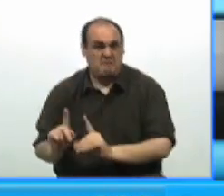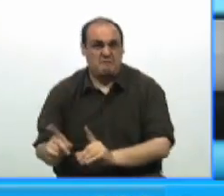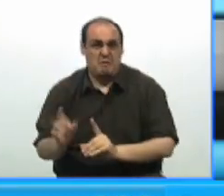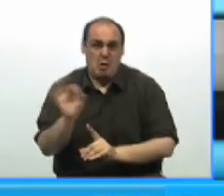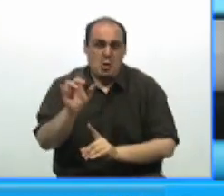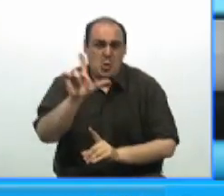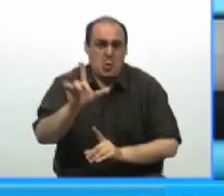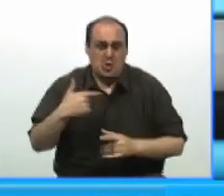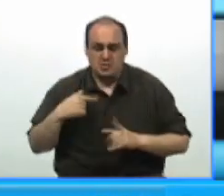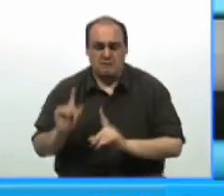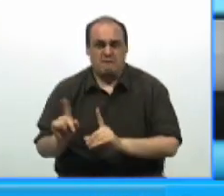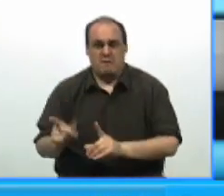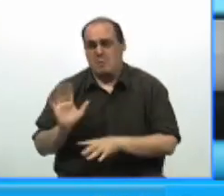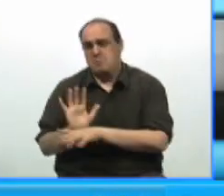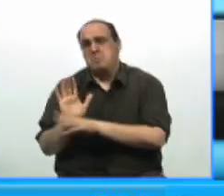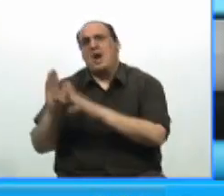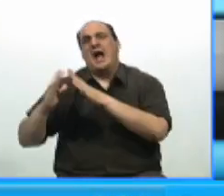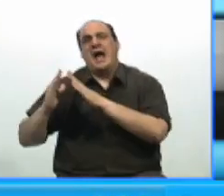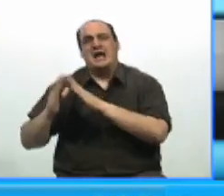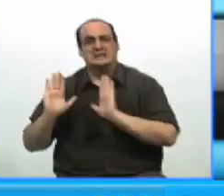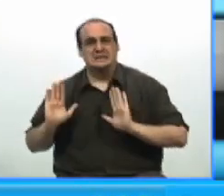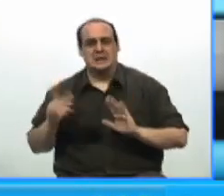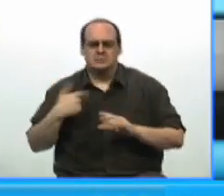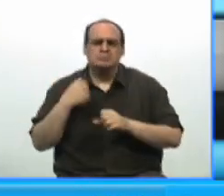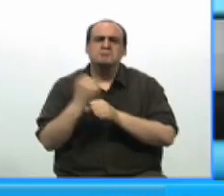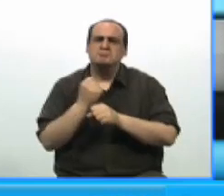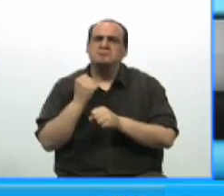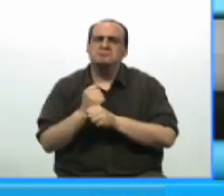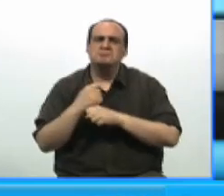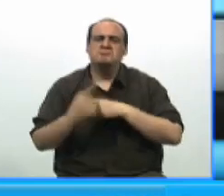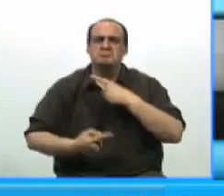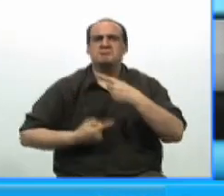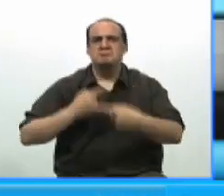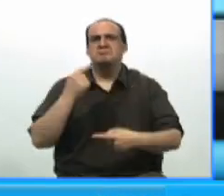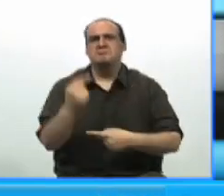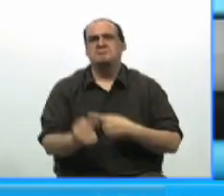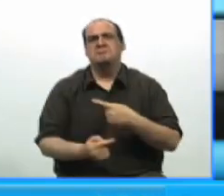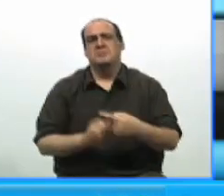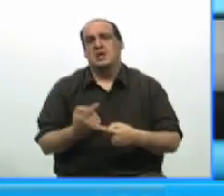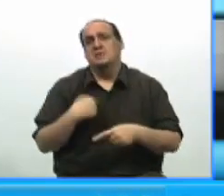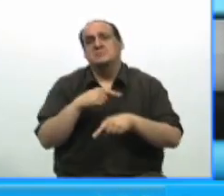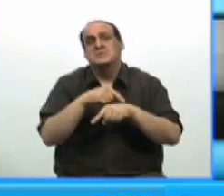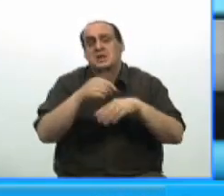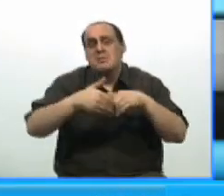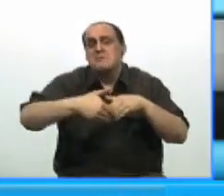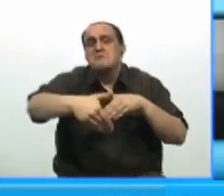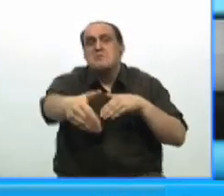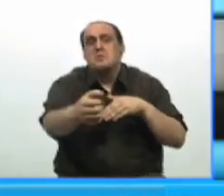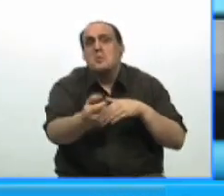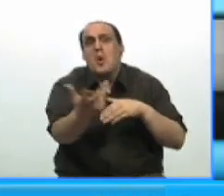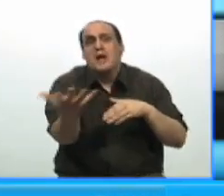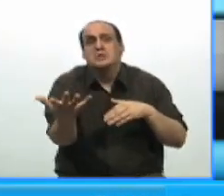acá. Yo sigo haciendo mi trabajo y bueno, espero que sea por el tiempo que hemos